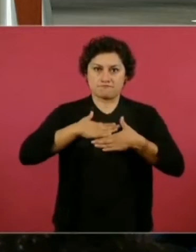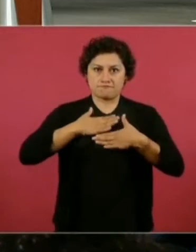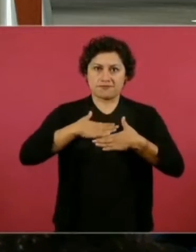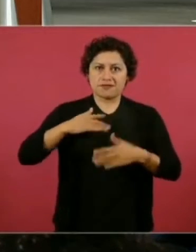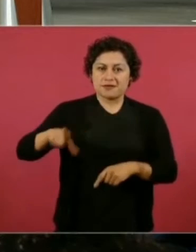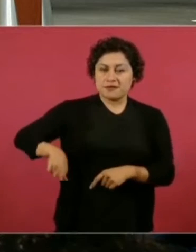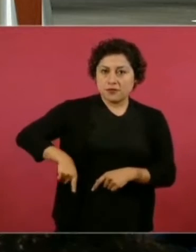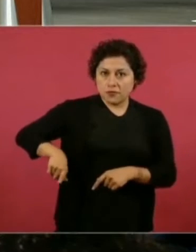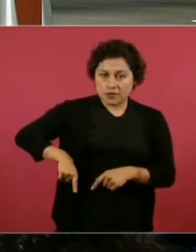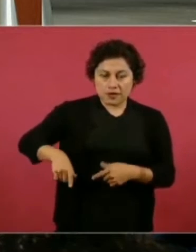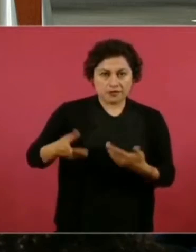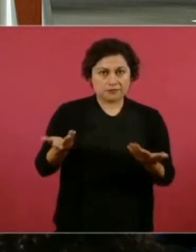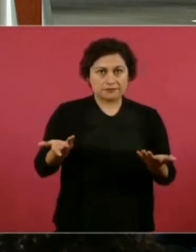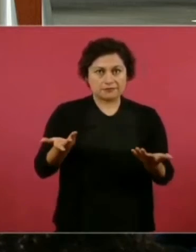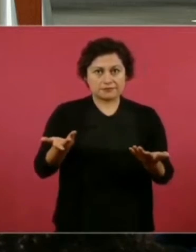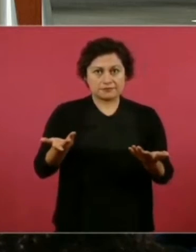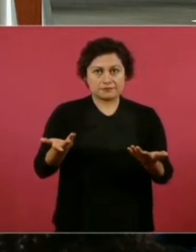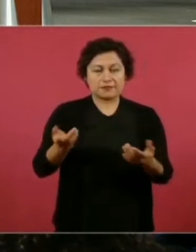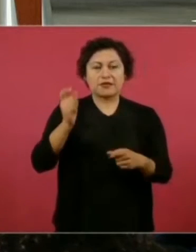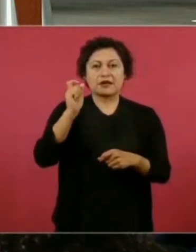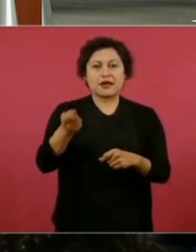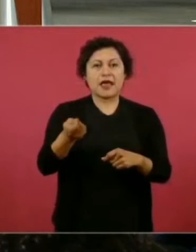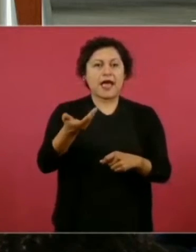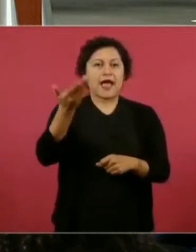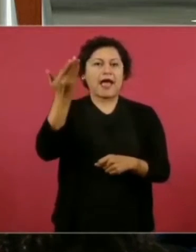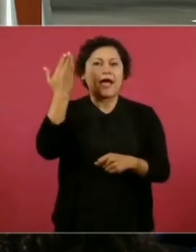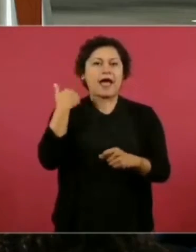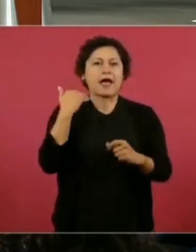Se redujo la desigualdad,